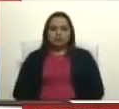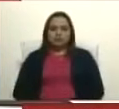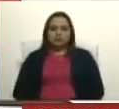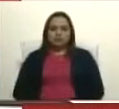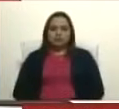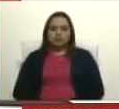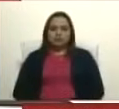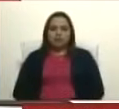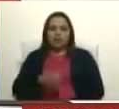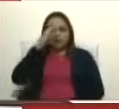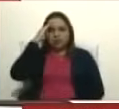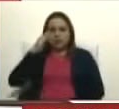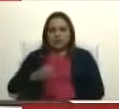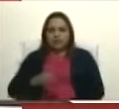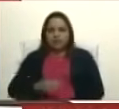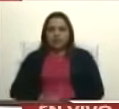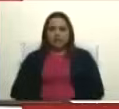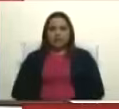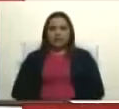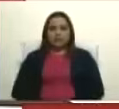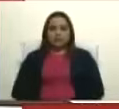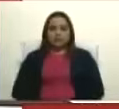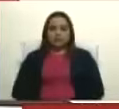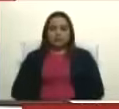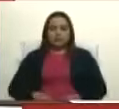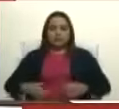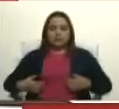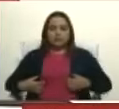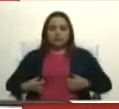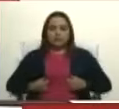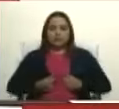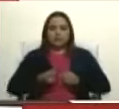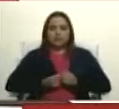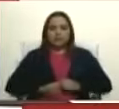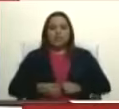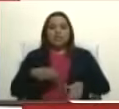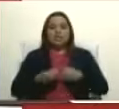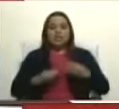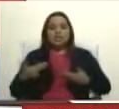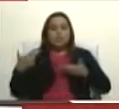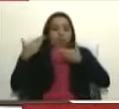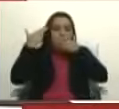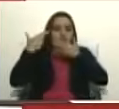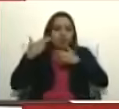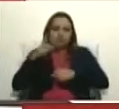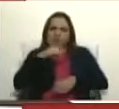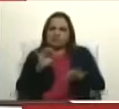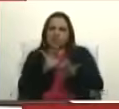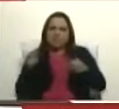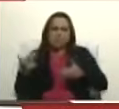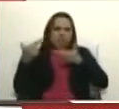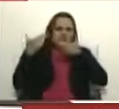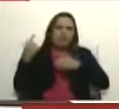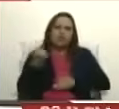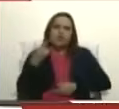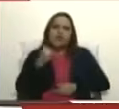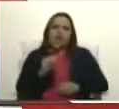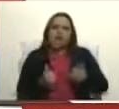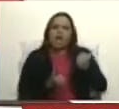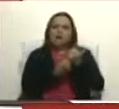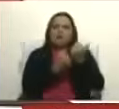que los militares que los secuestraron, no los secuestraron nada, sino que lo estaban